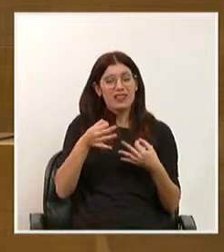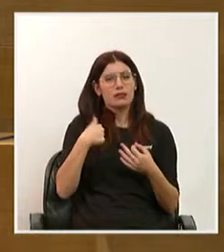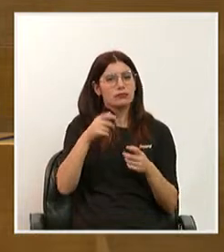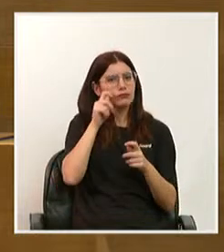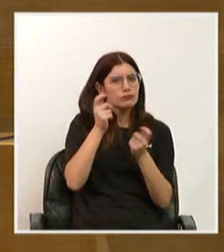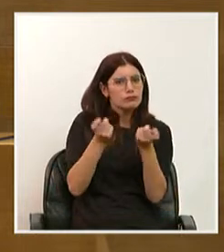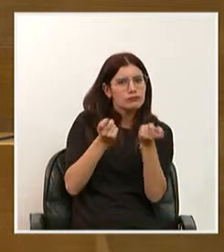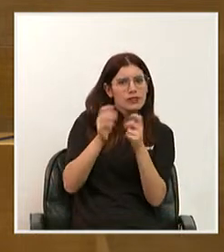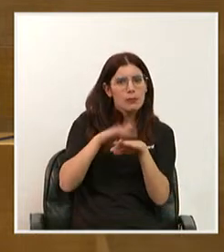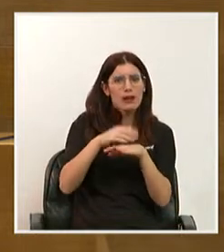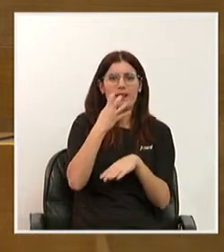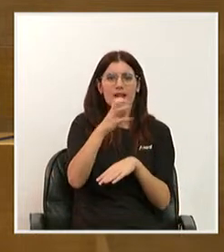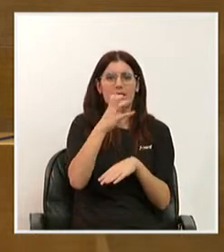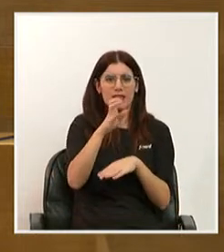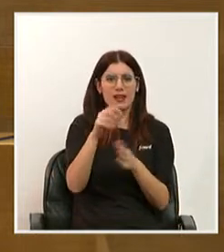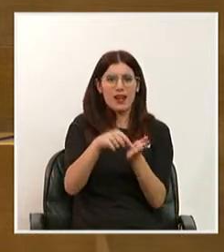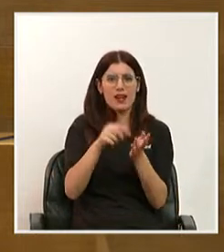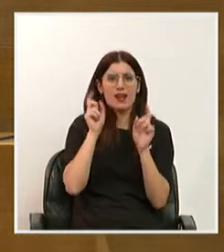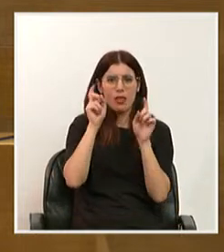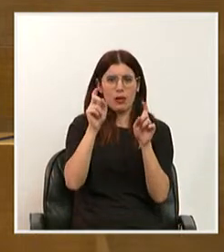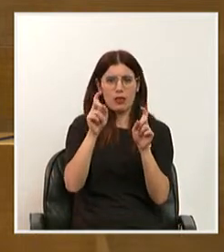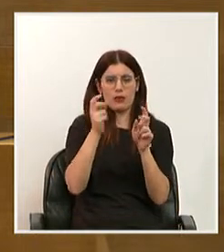reivindicar la educa